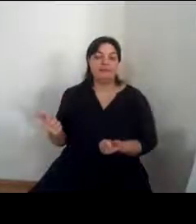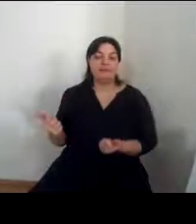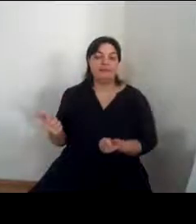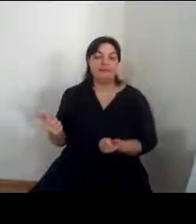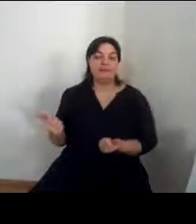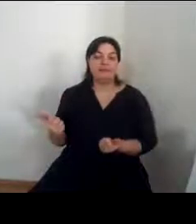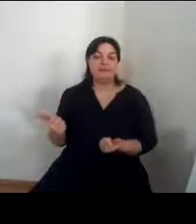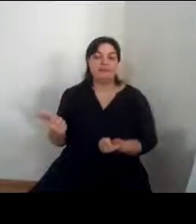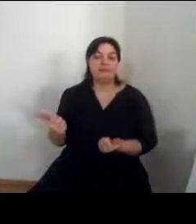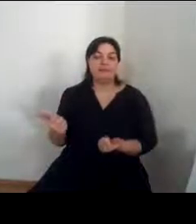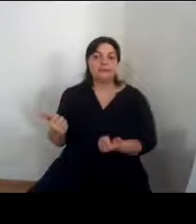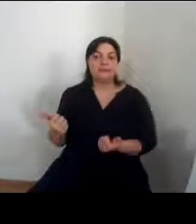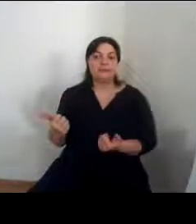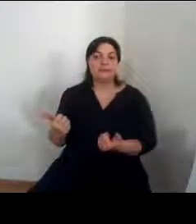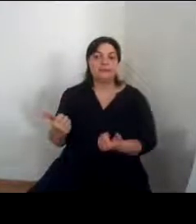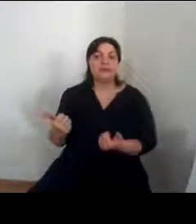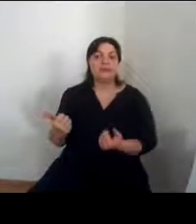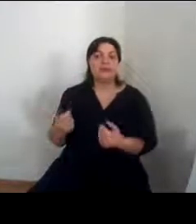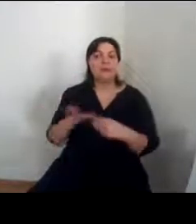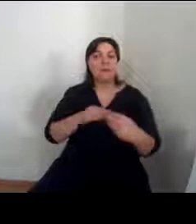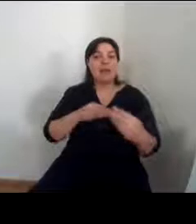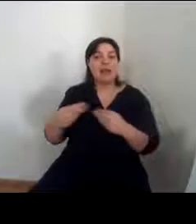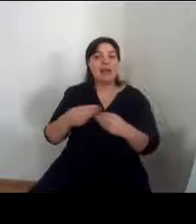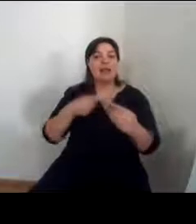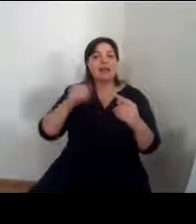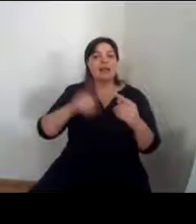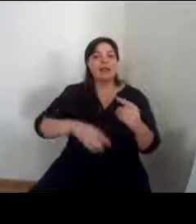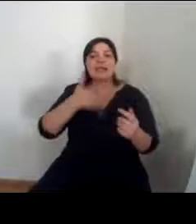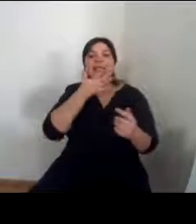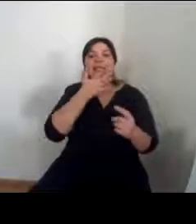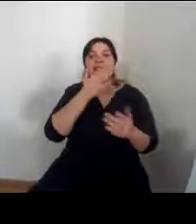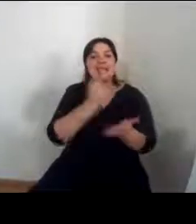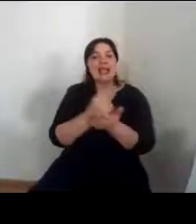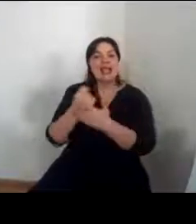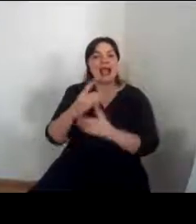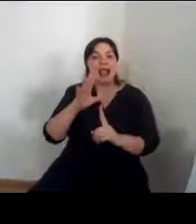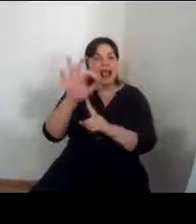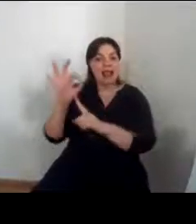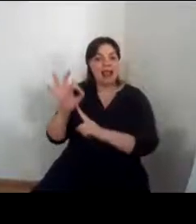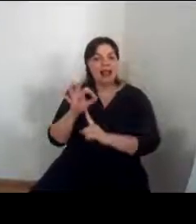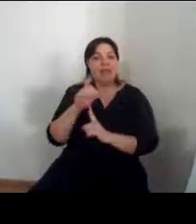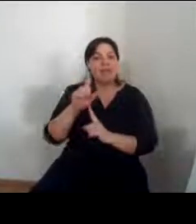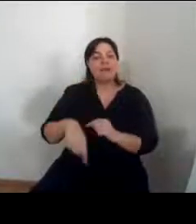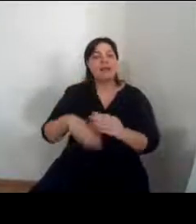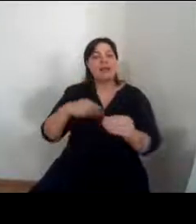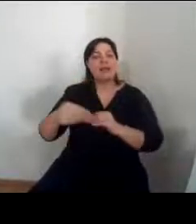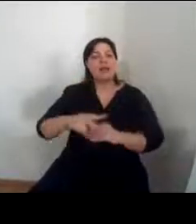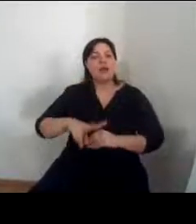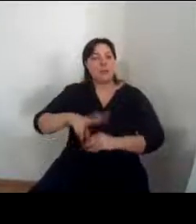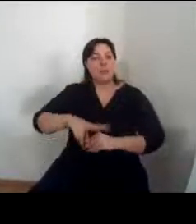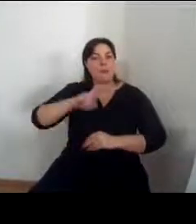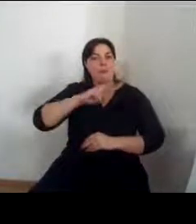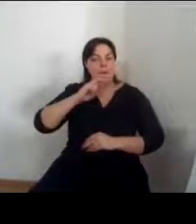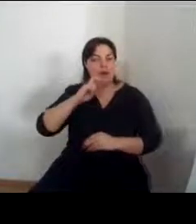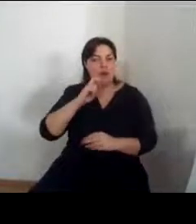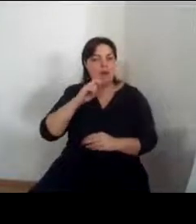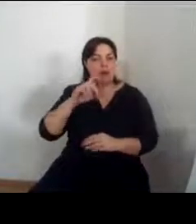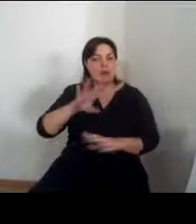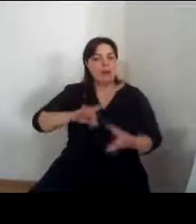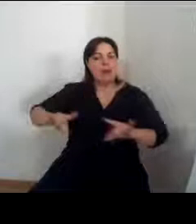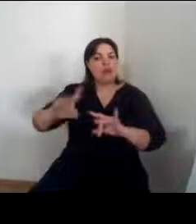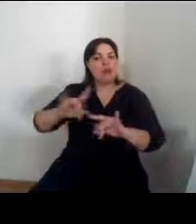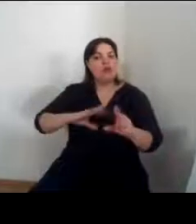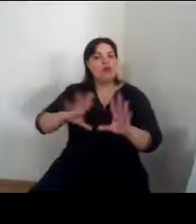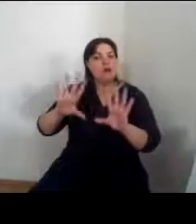de esa señalización y recuperación material, que también haya una puesta en valor de lo inmaterial, de ese patrimonio inmaterial